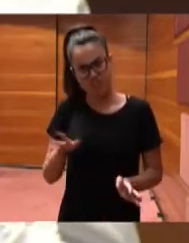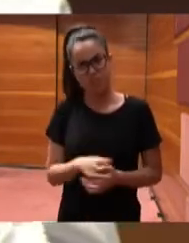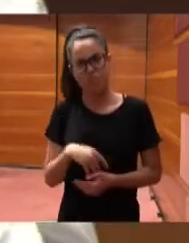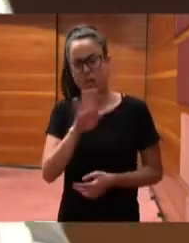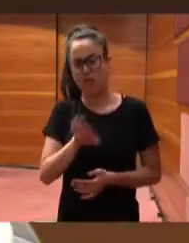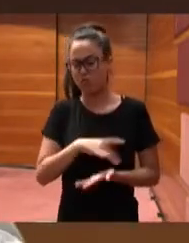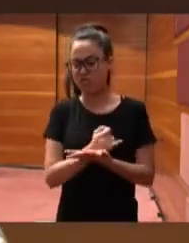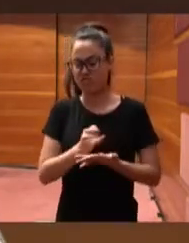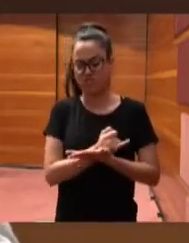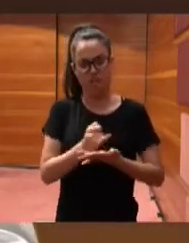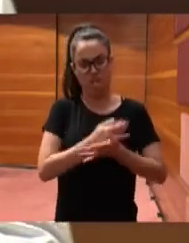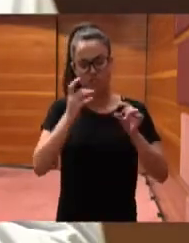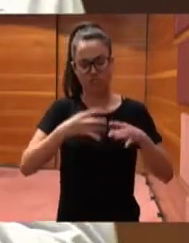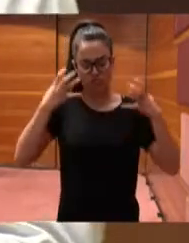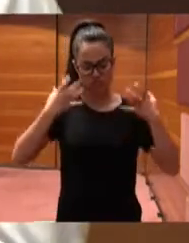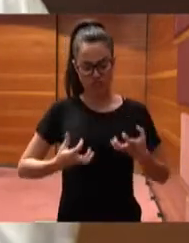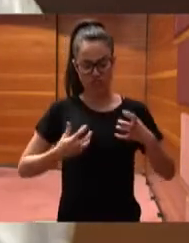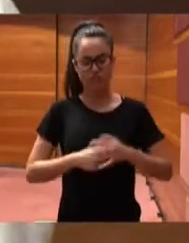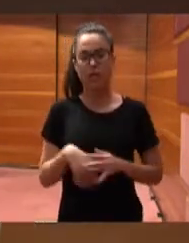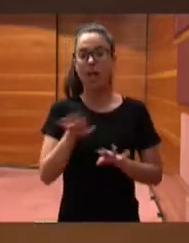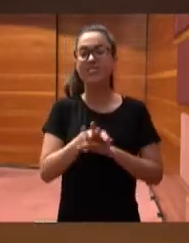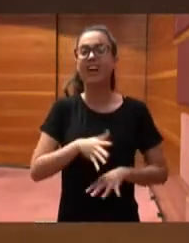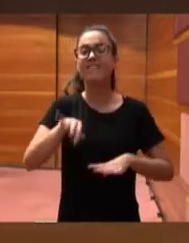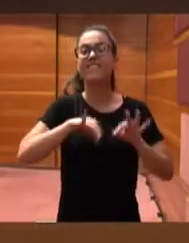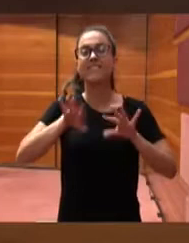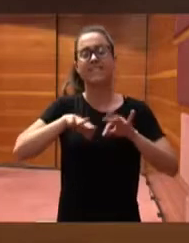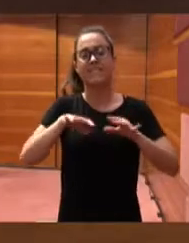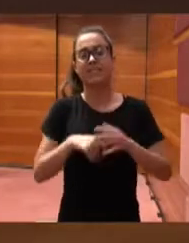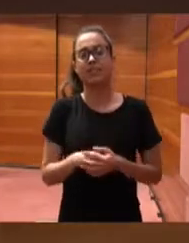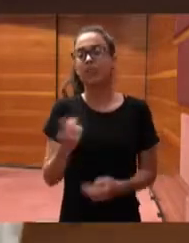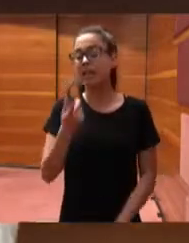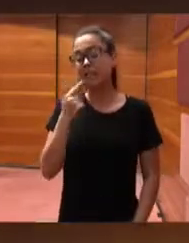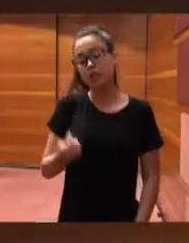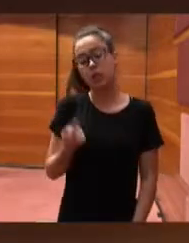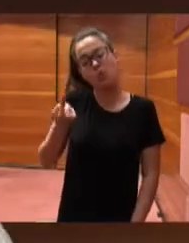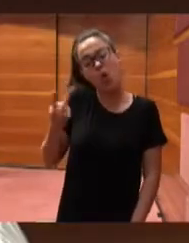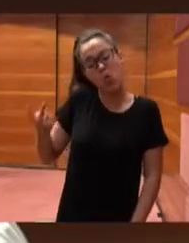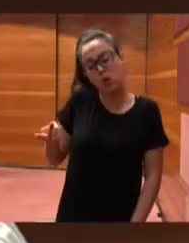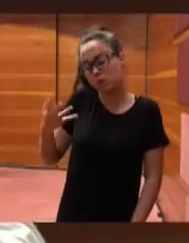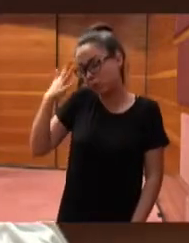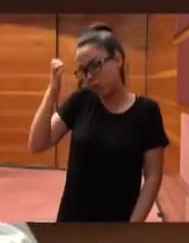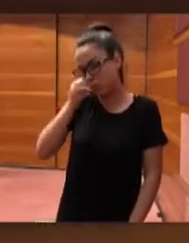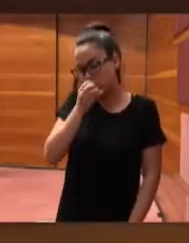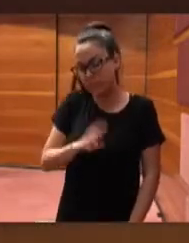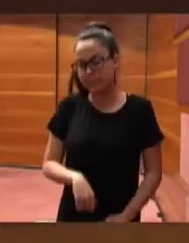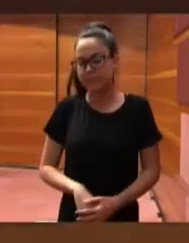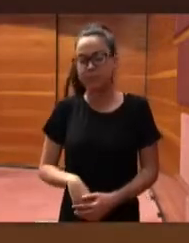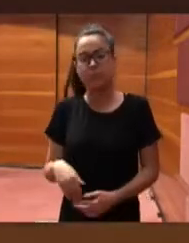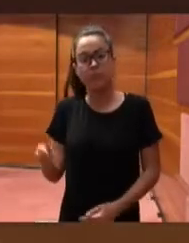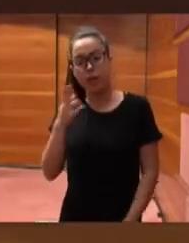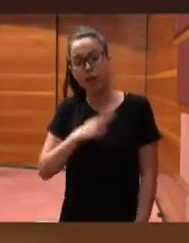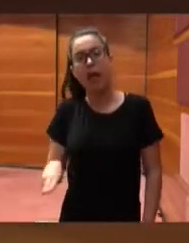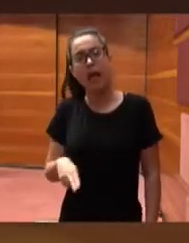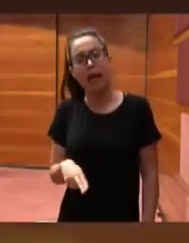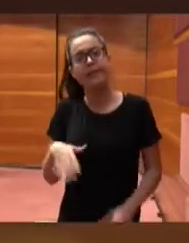serias, y al final el que han elegido, porque claro, decían, este año se puede hacer uno o dos, no me acuerdo, ¿no? El que han elegido no es donde más